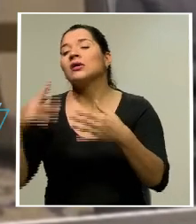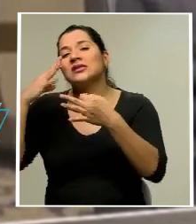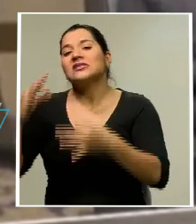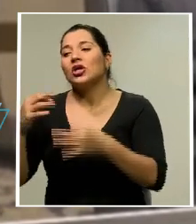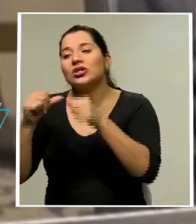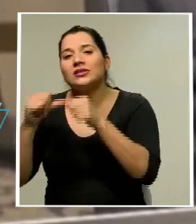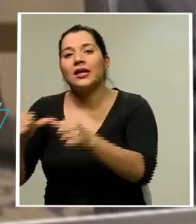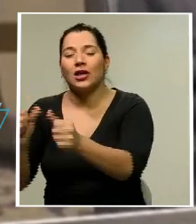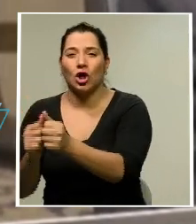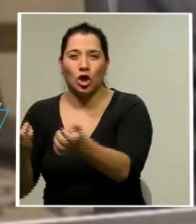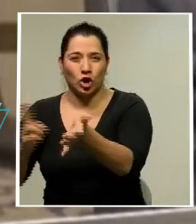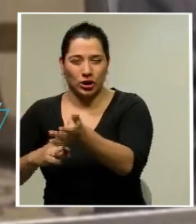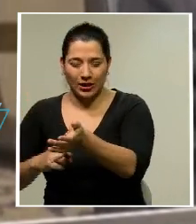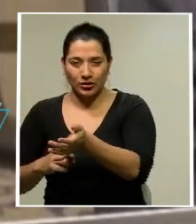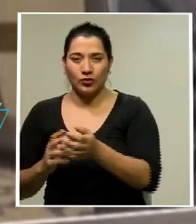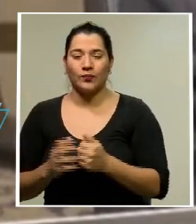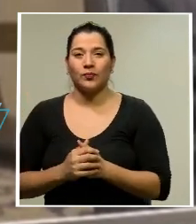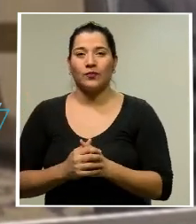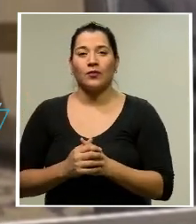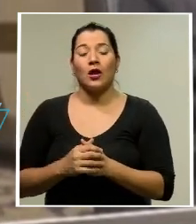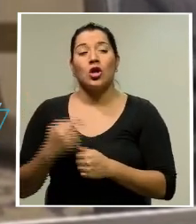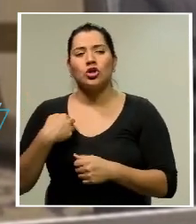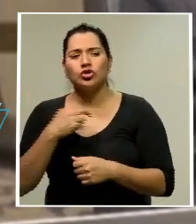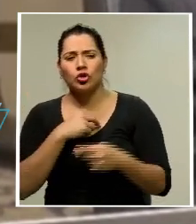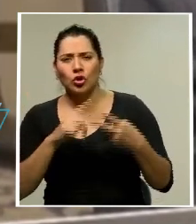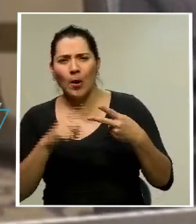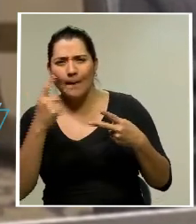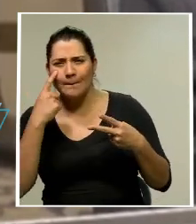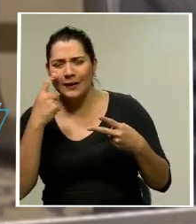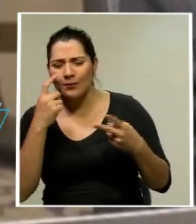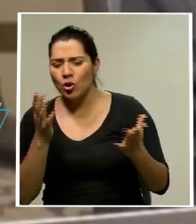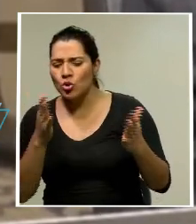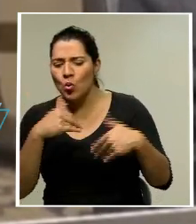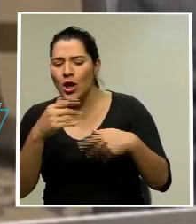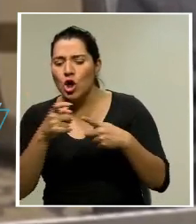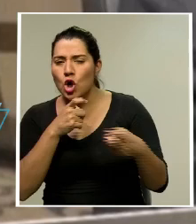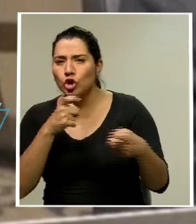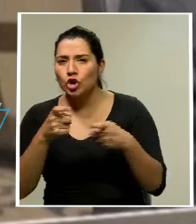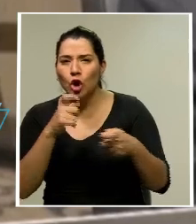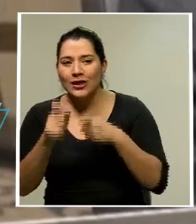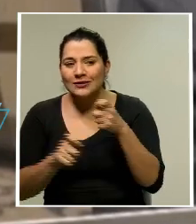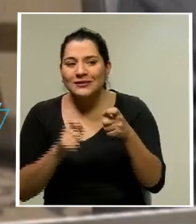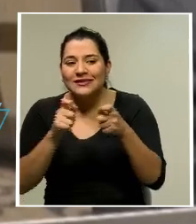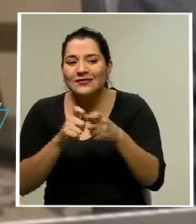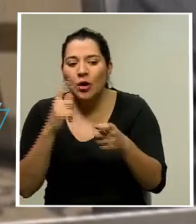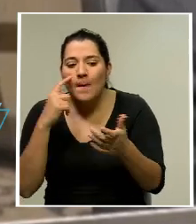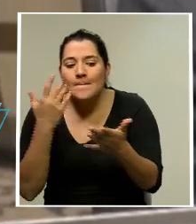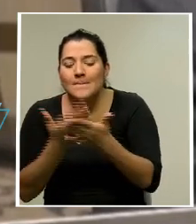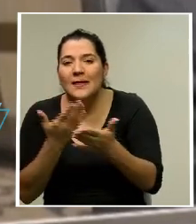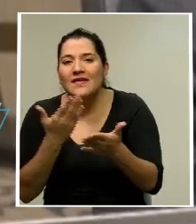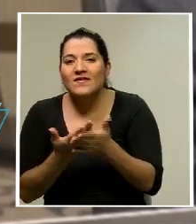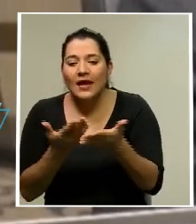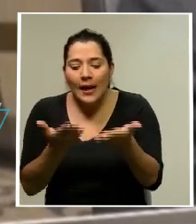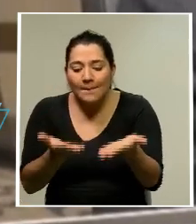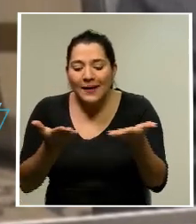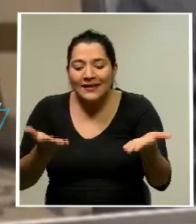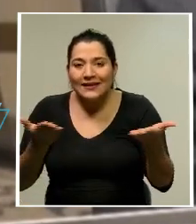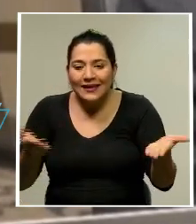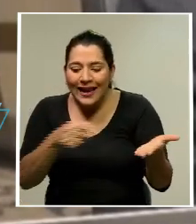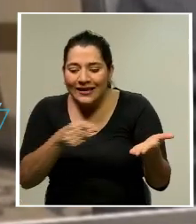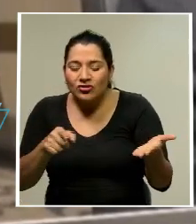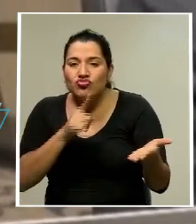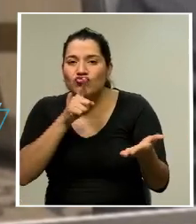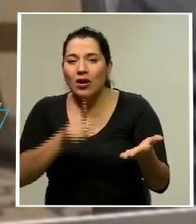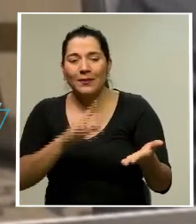inconvenientes en los programas de la verificación de calidad, donde no se ejercía un control puntual sobre los organismos de ensayo que son los encargados